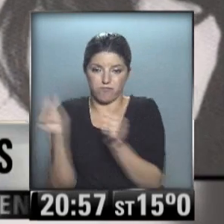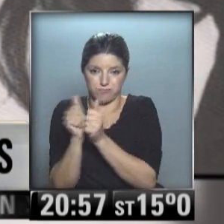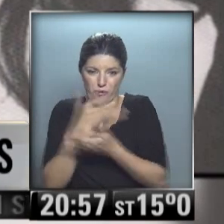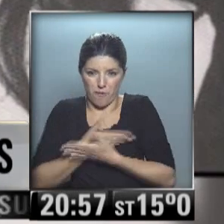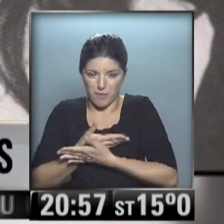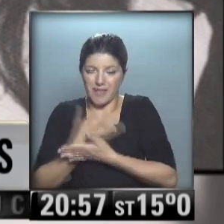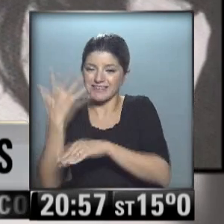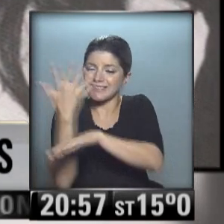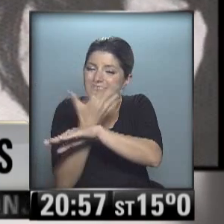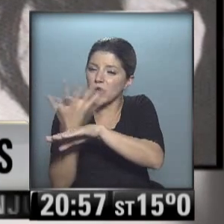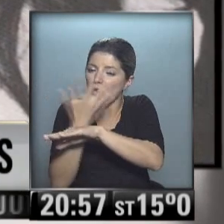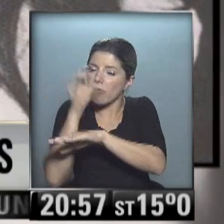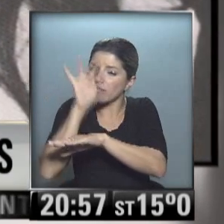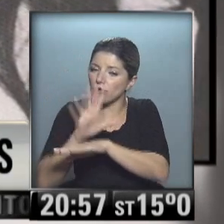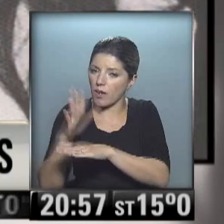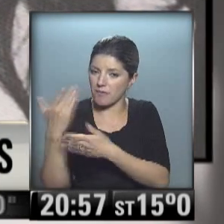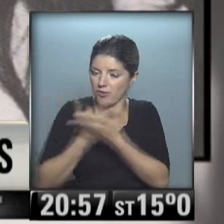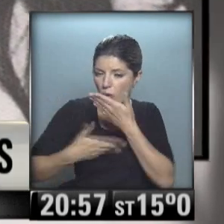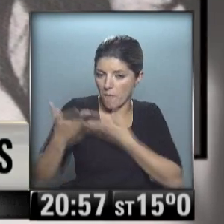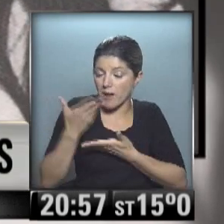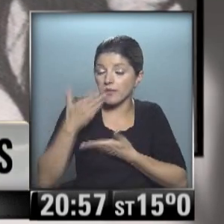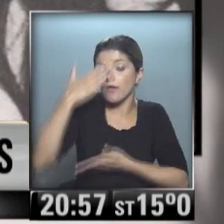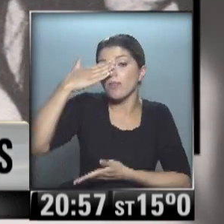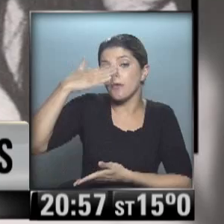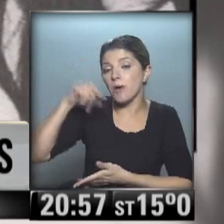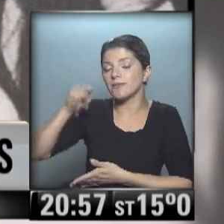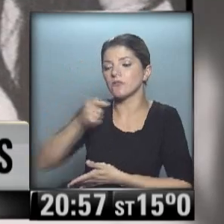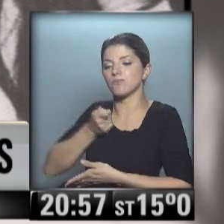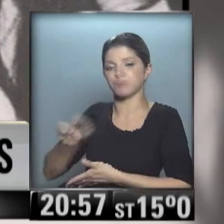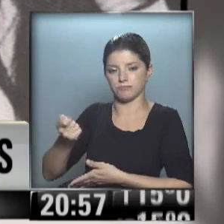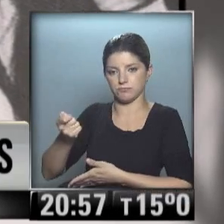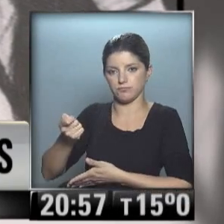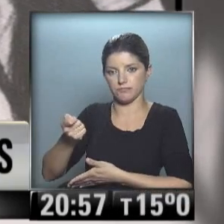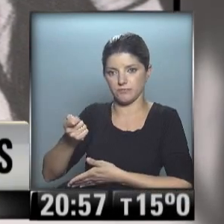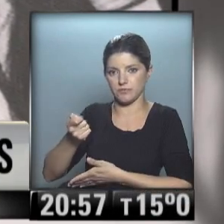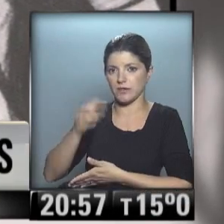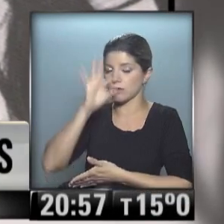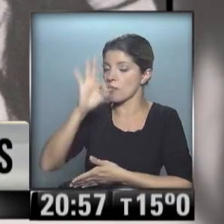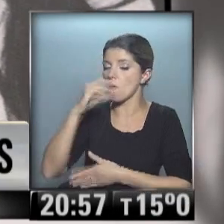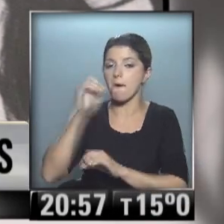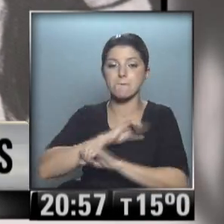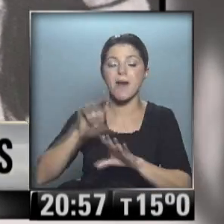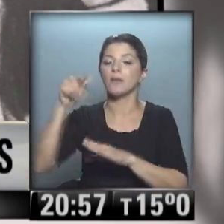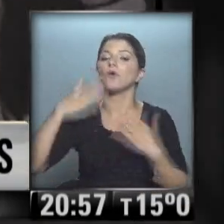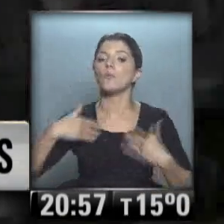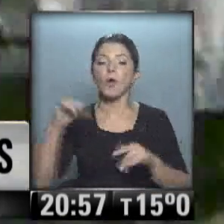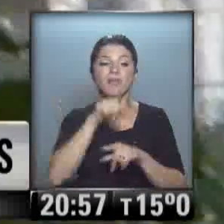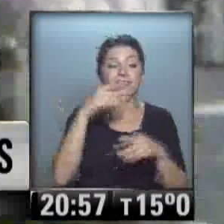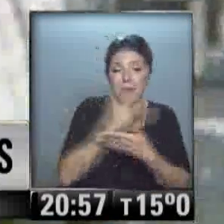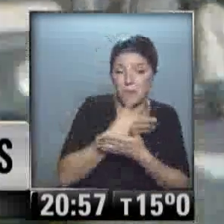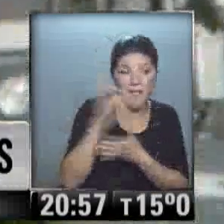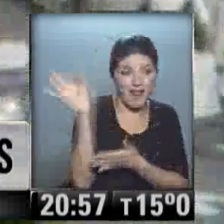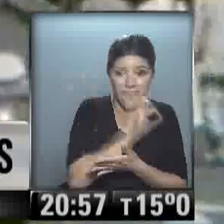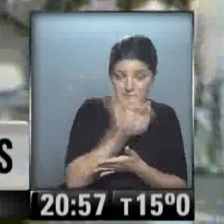solo 5 horas. Más tarde, fue asesinada y nunca más se supo nada del pequeño.